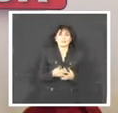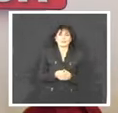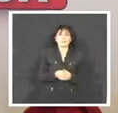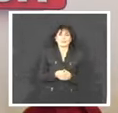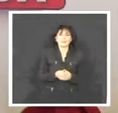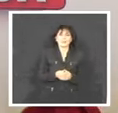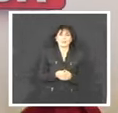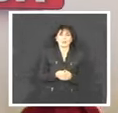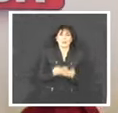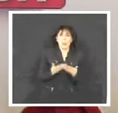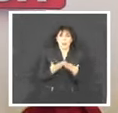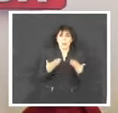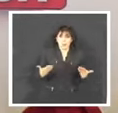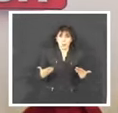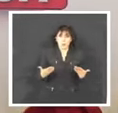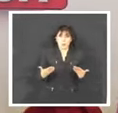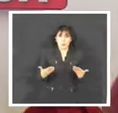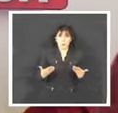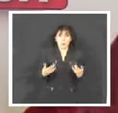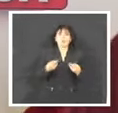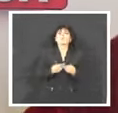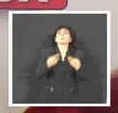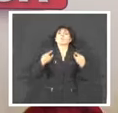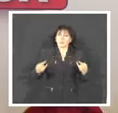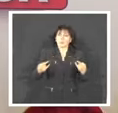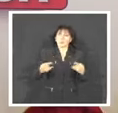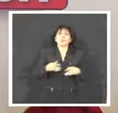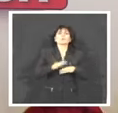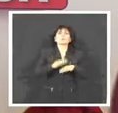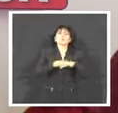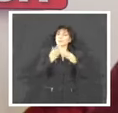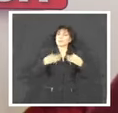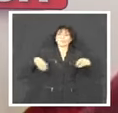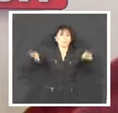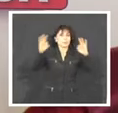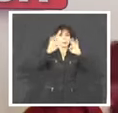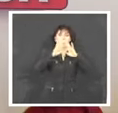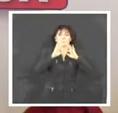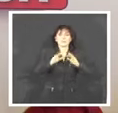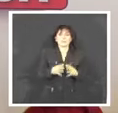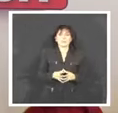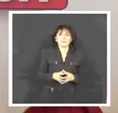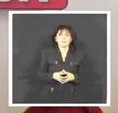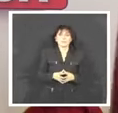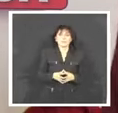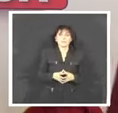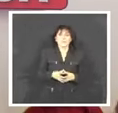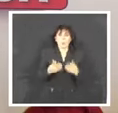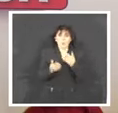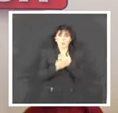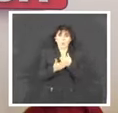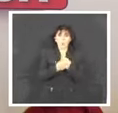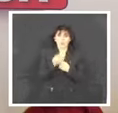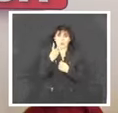momento histórico que estamos viviendo. Y es que este 2 de